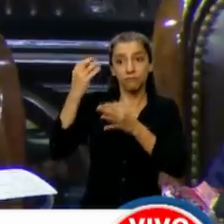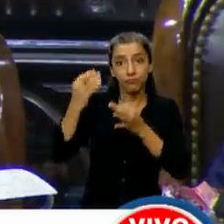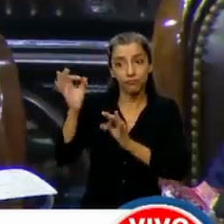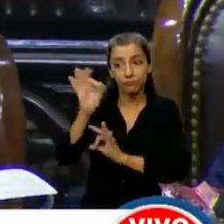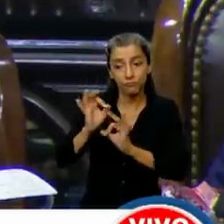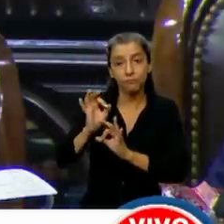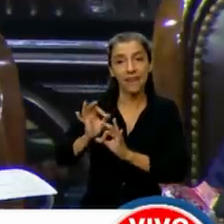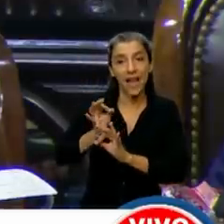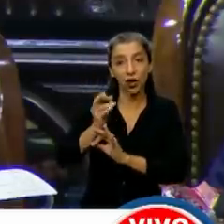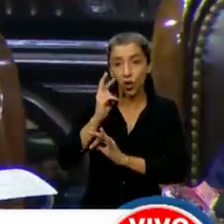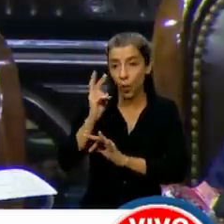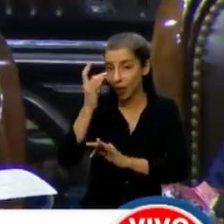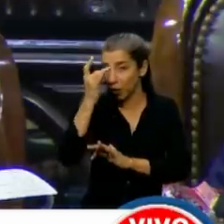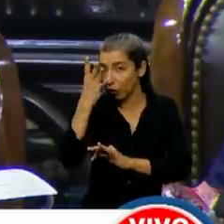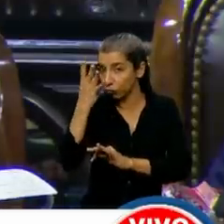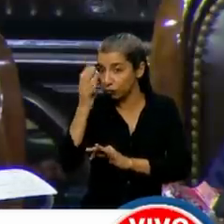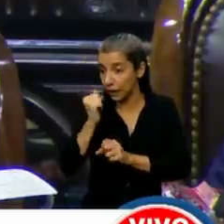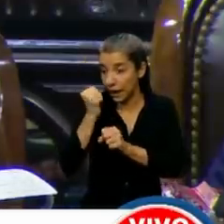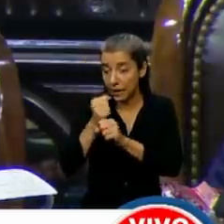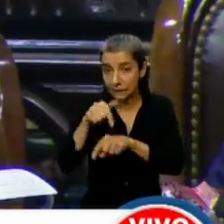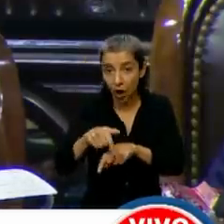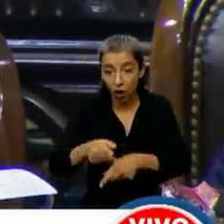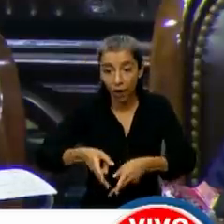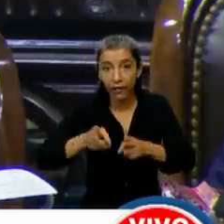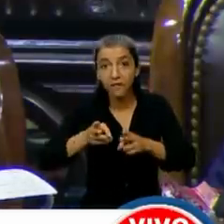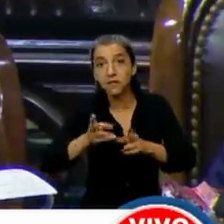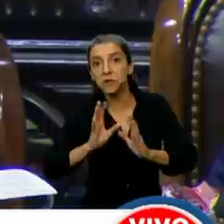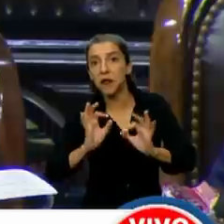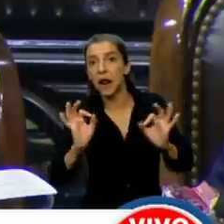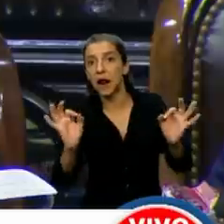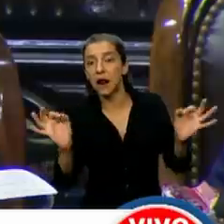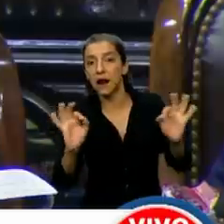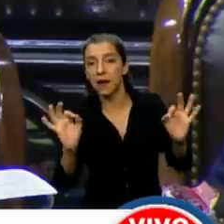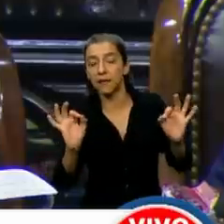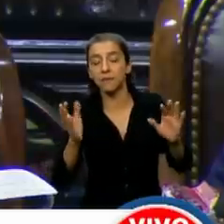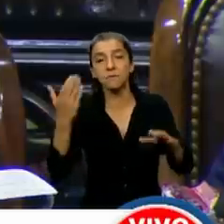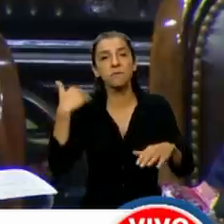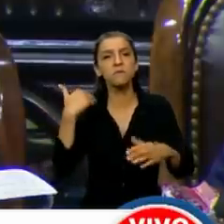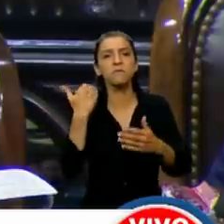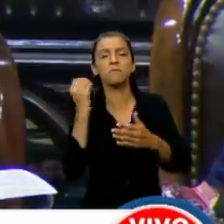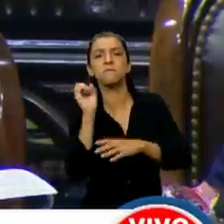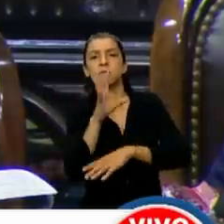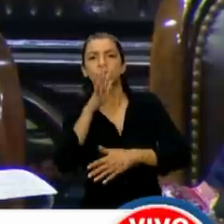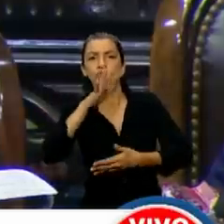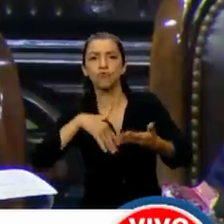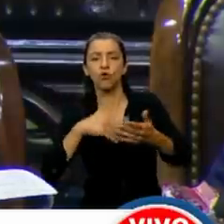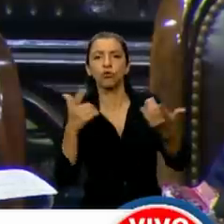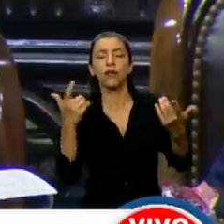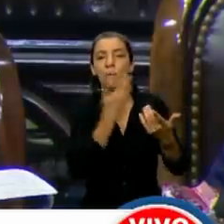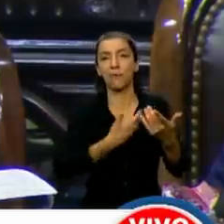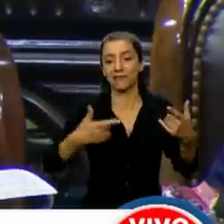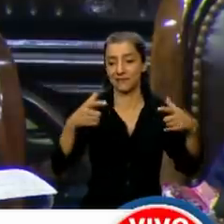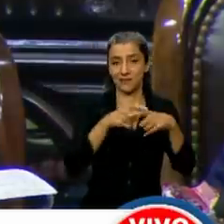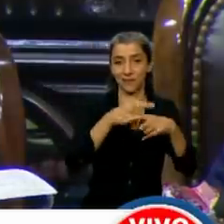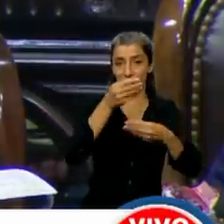este yo he cursado la nota al presidente de la comisión de presupuesto y a la